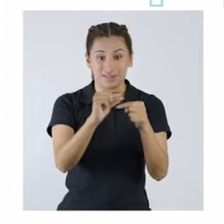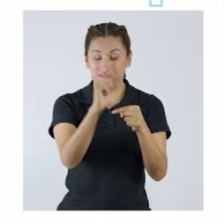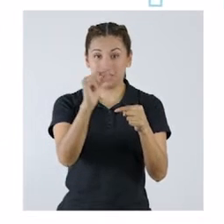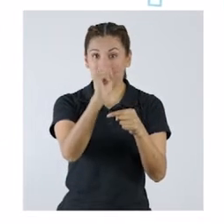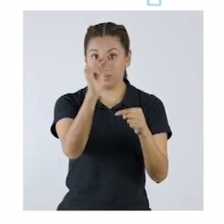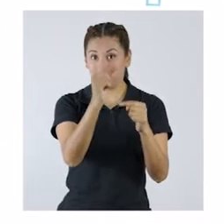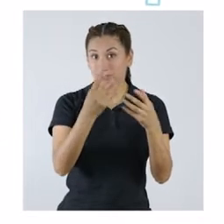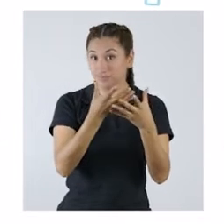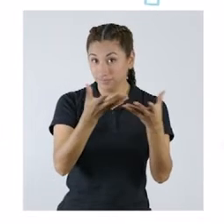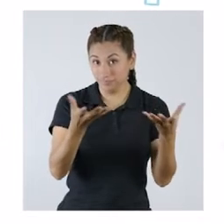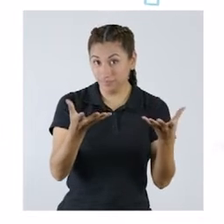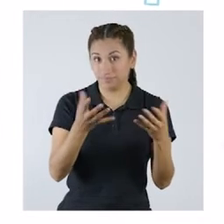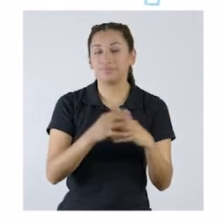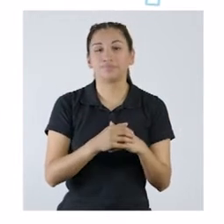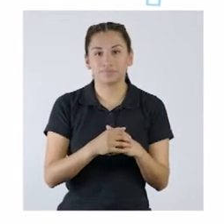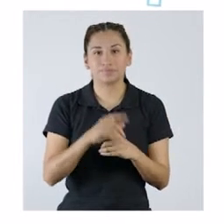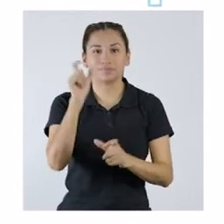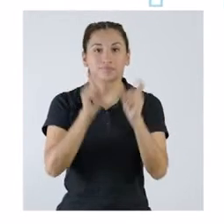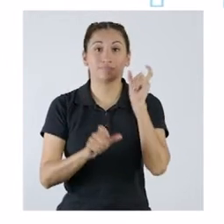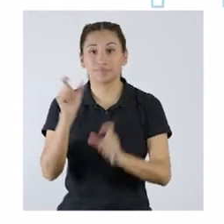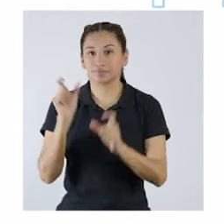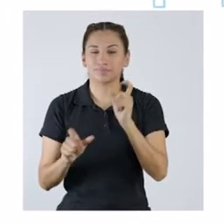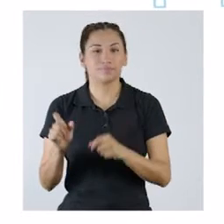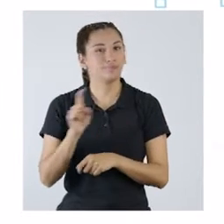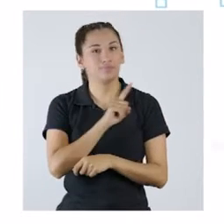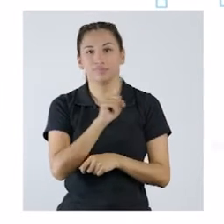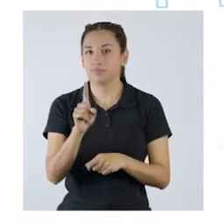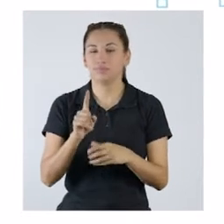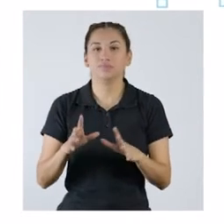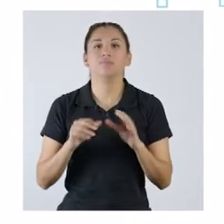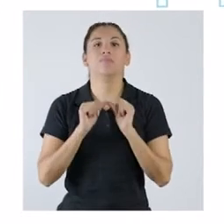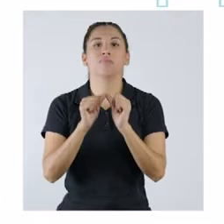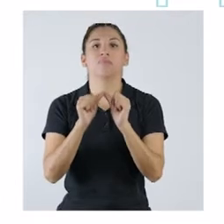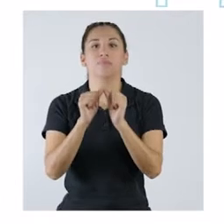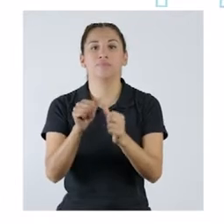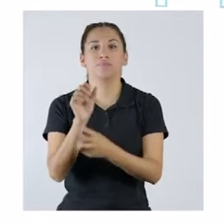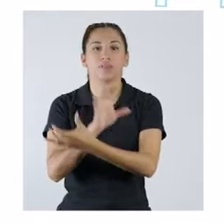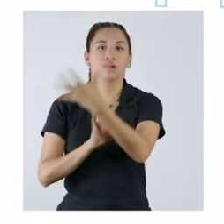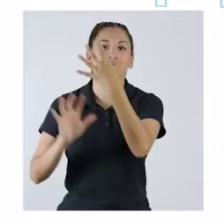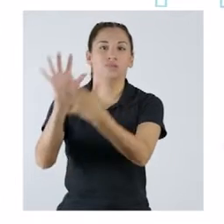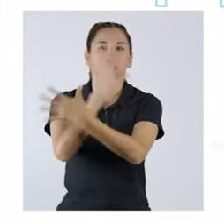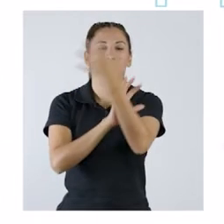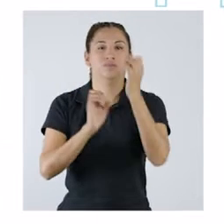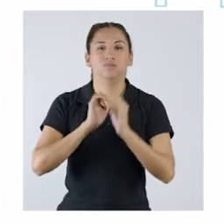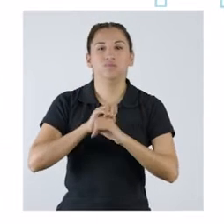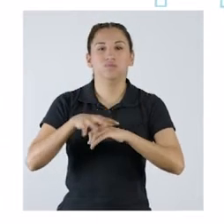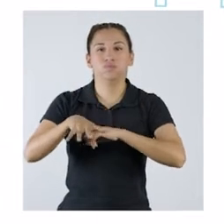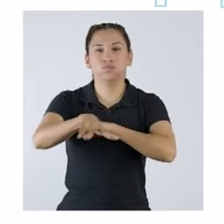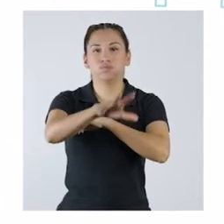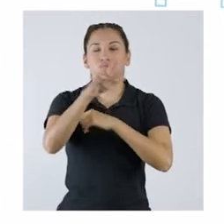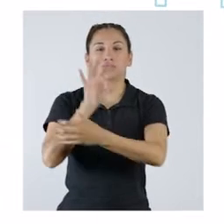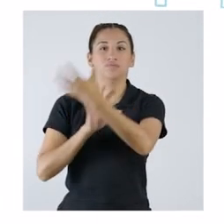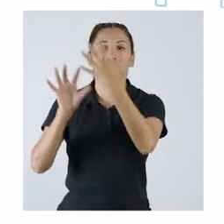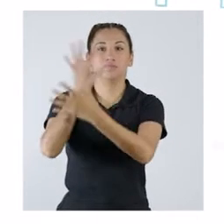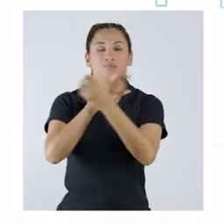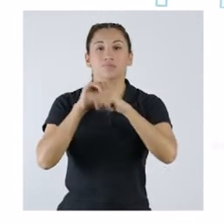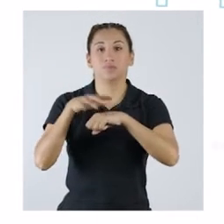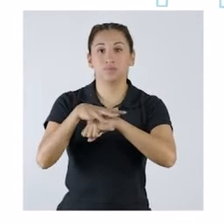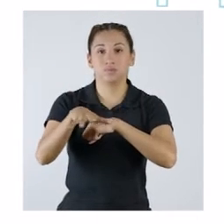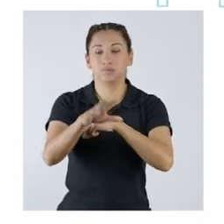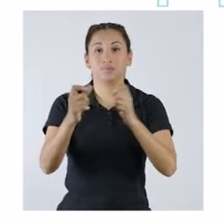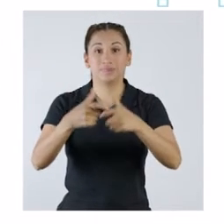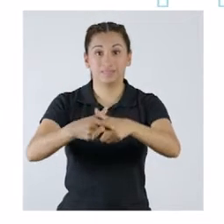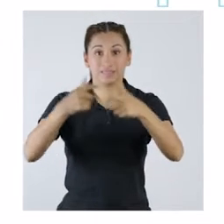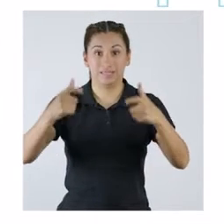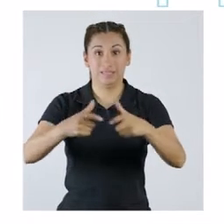gas de efecto invernadero, los seres humanos no dejamos de seguir emitiendo estos gases al ambiente y cuando se